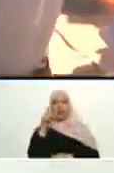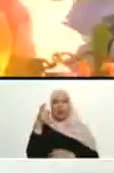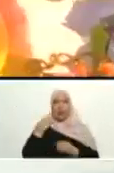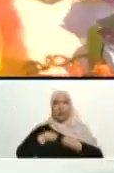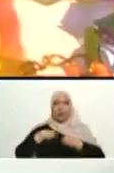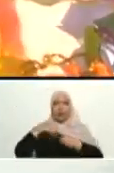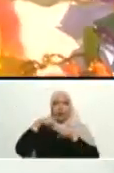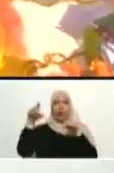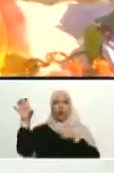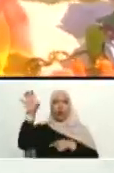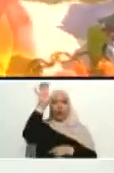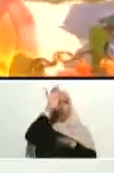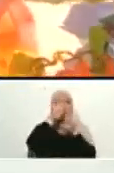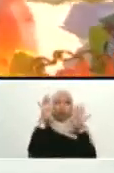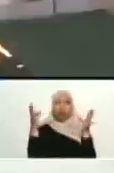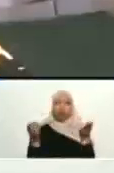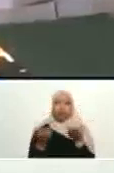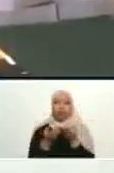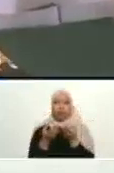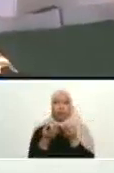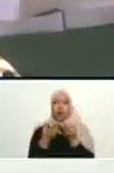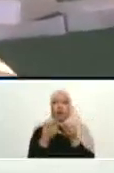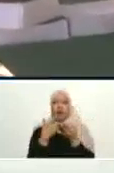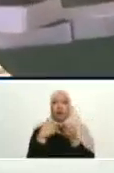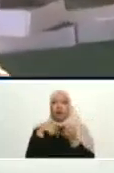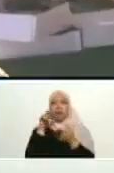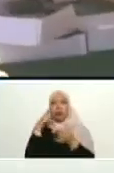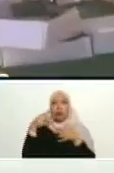Nazaret, yo soy un robot digital.